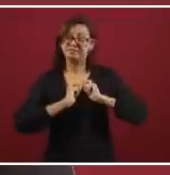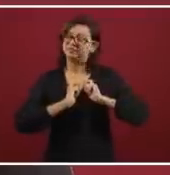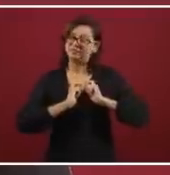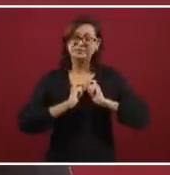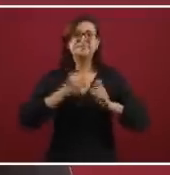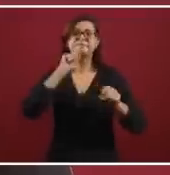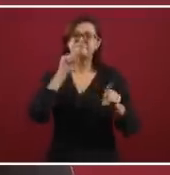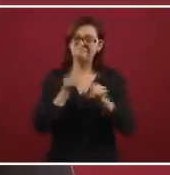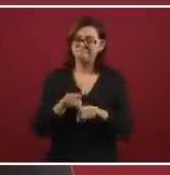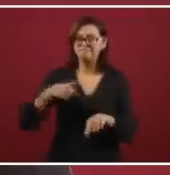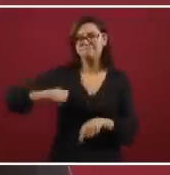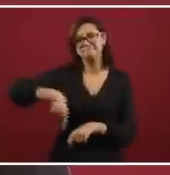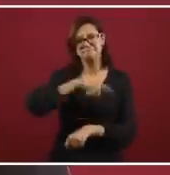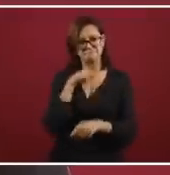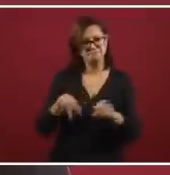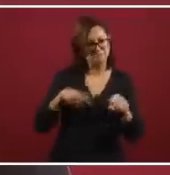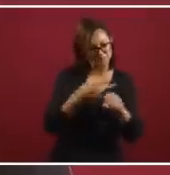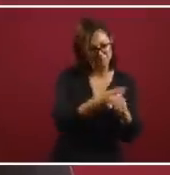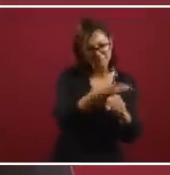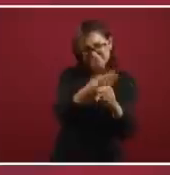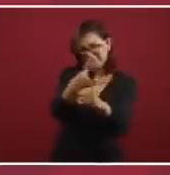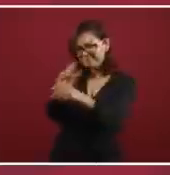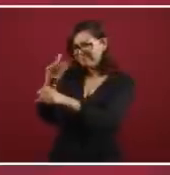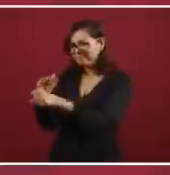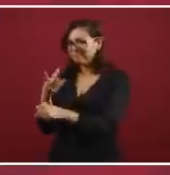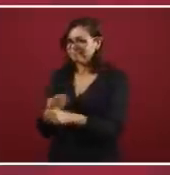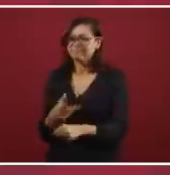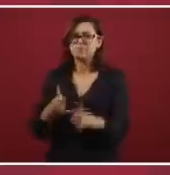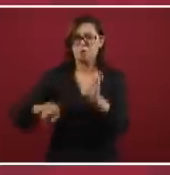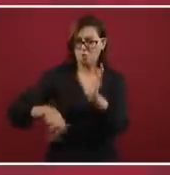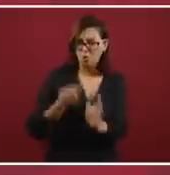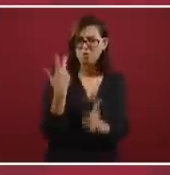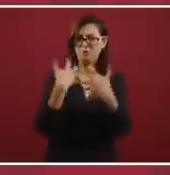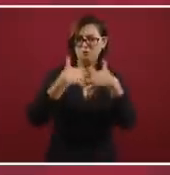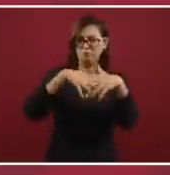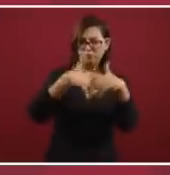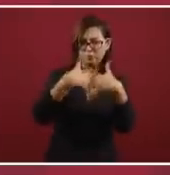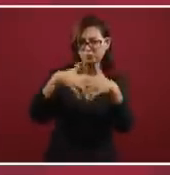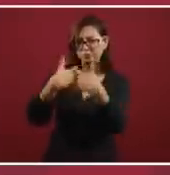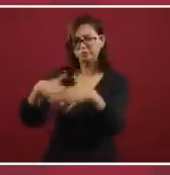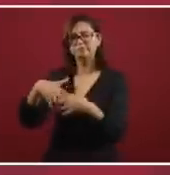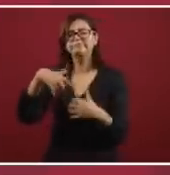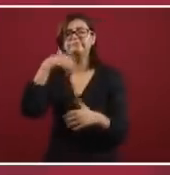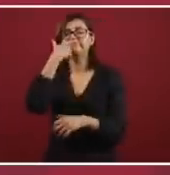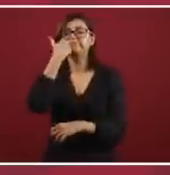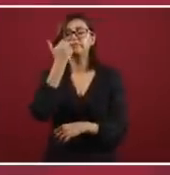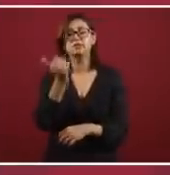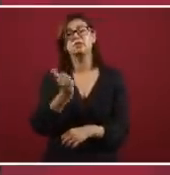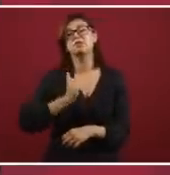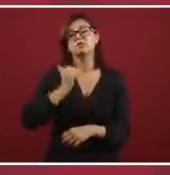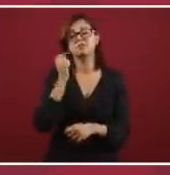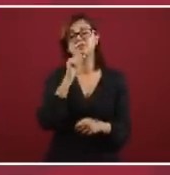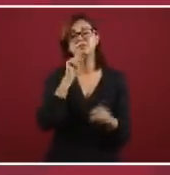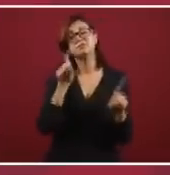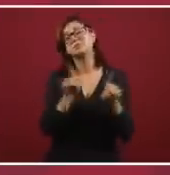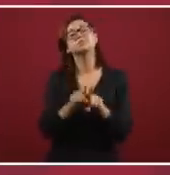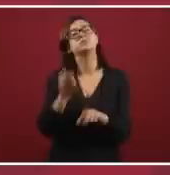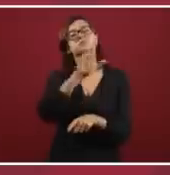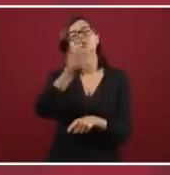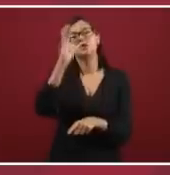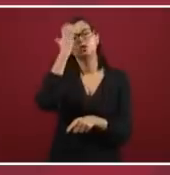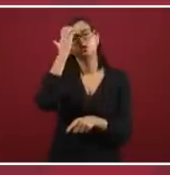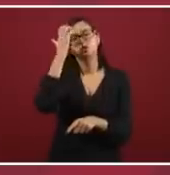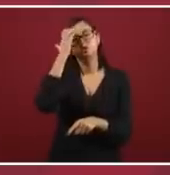refinerías. Quiero hacer un reconocimiento tanto a la